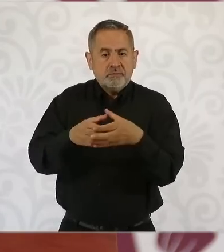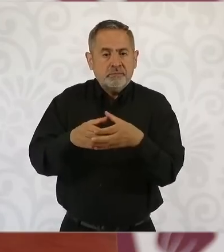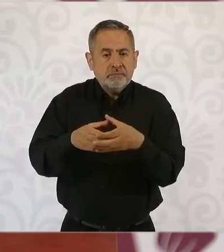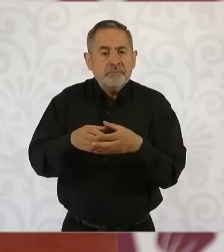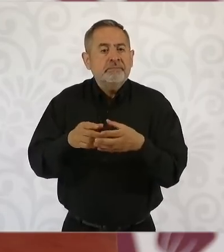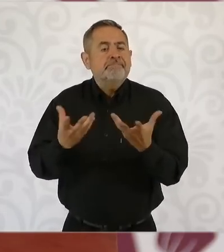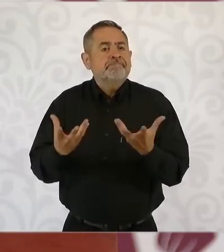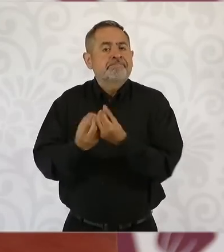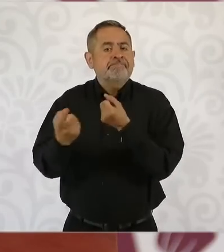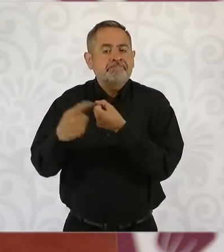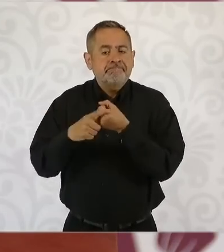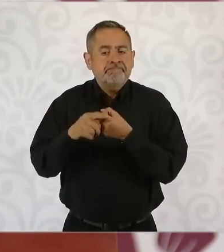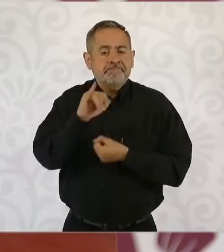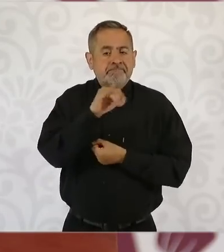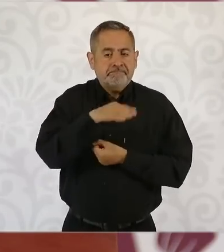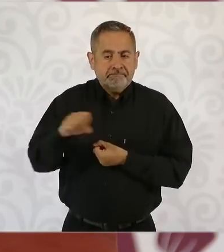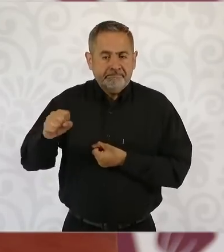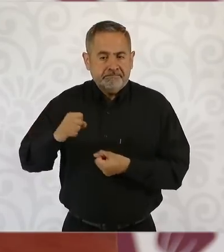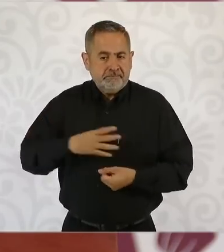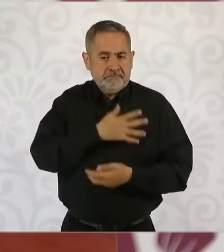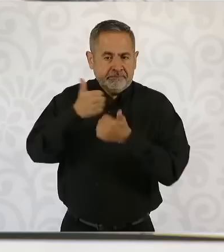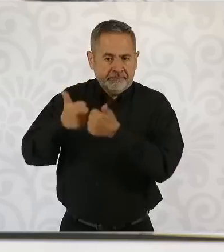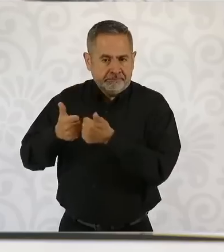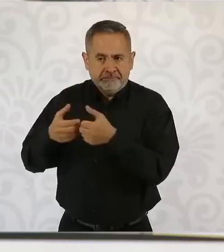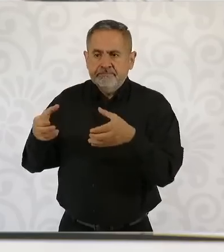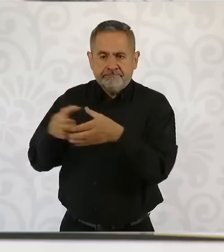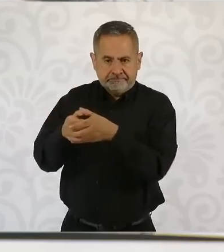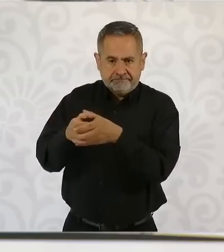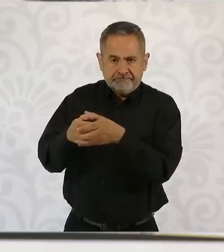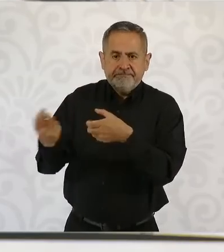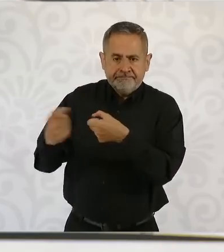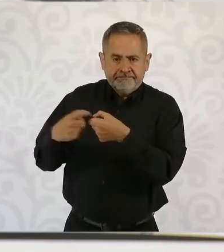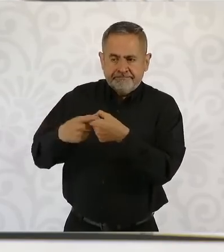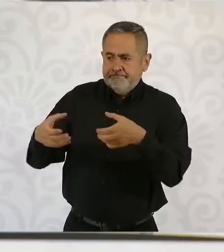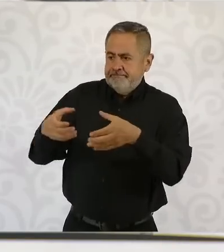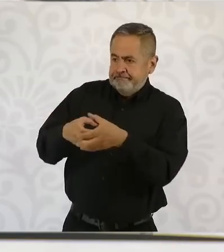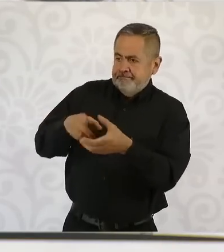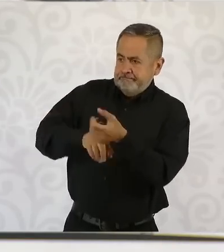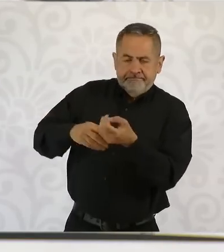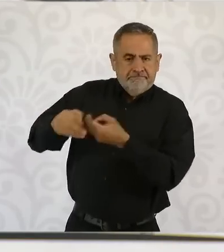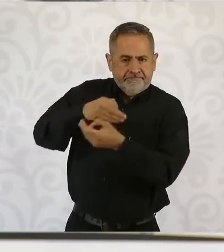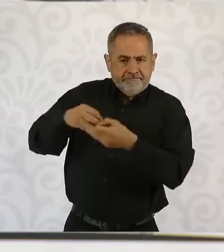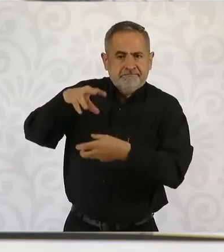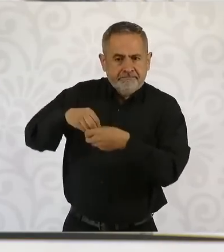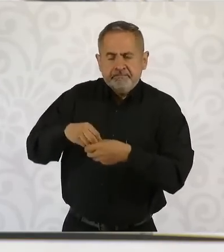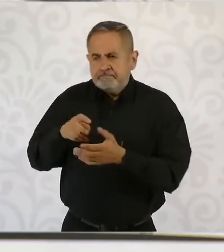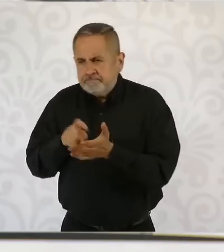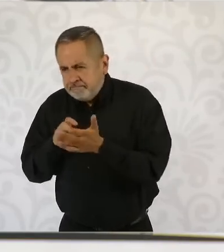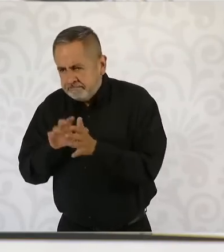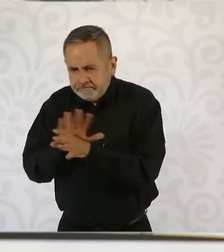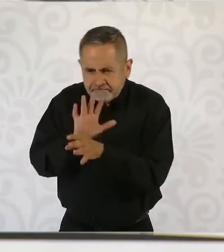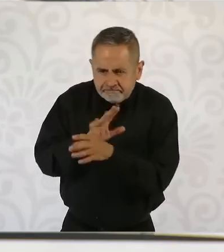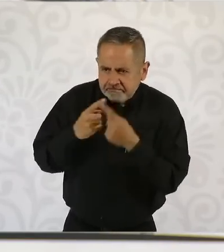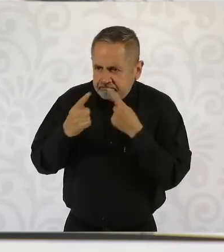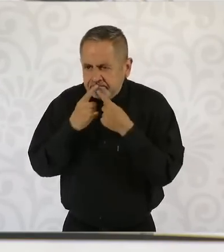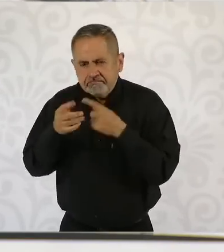IMSS Bienestar, porque vamos a hacer una evaluación del IMSS Bienestar, algunos ajustes que estamos haciendo, los nuevos